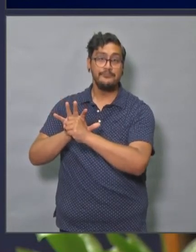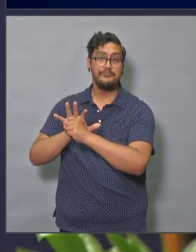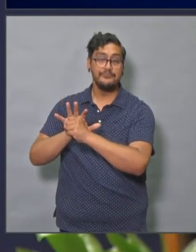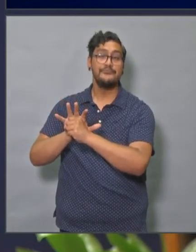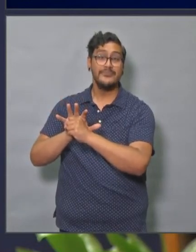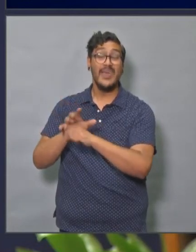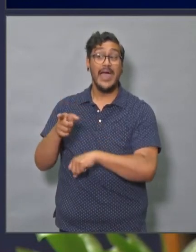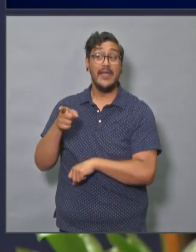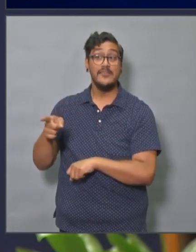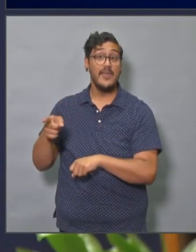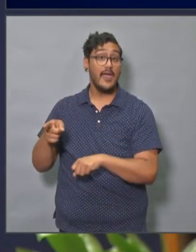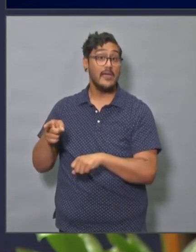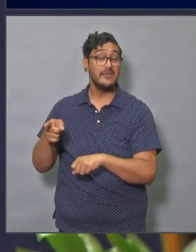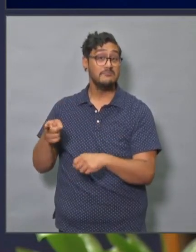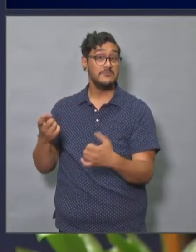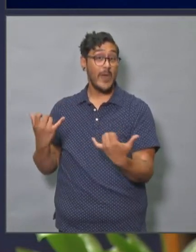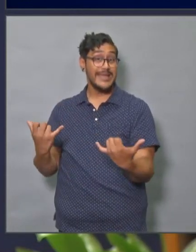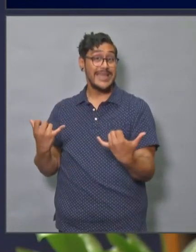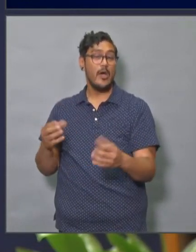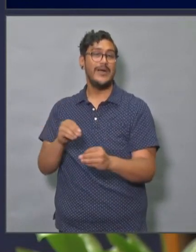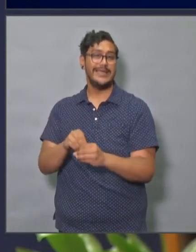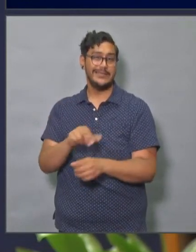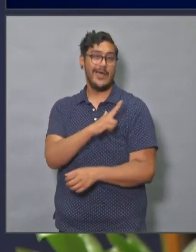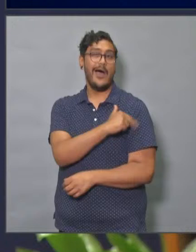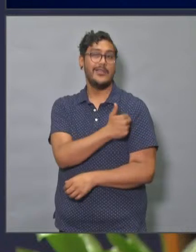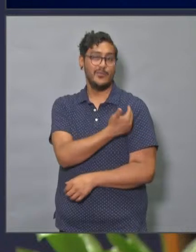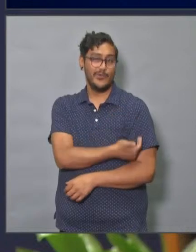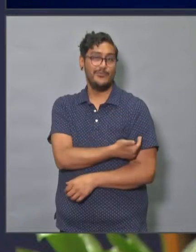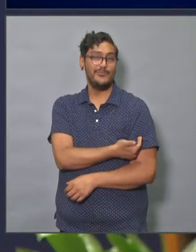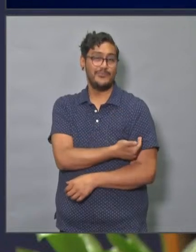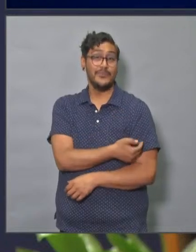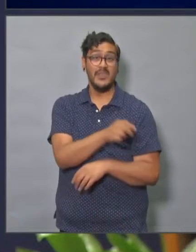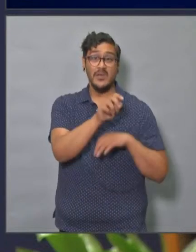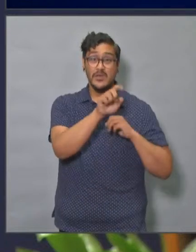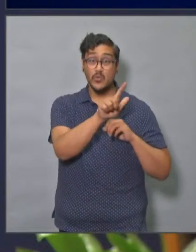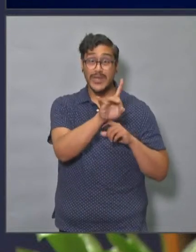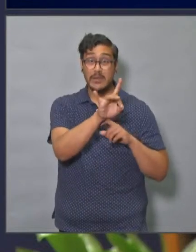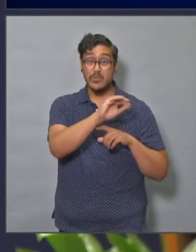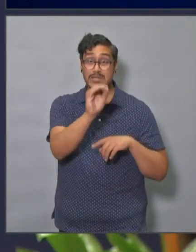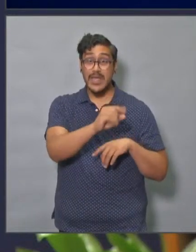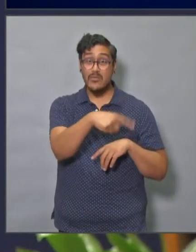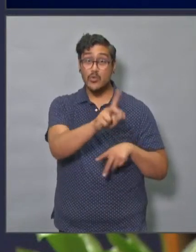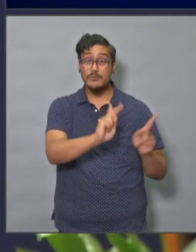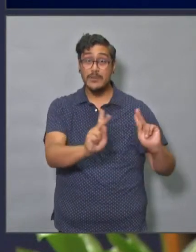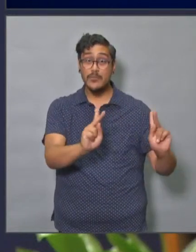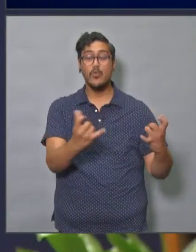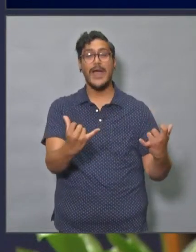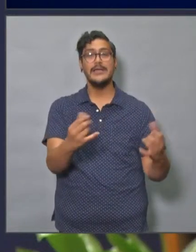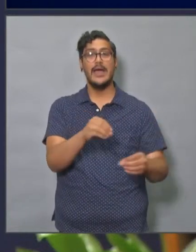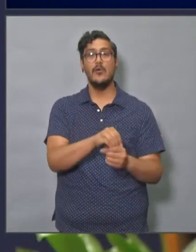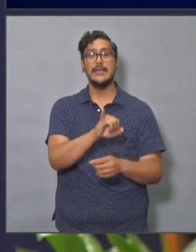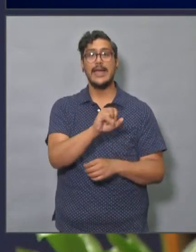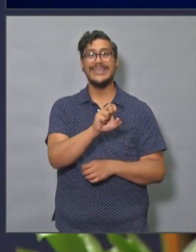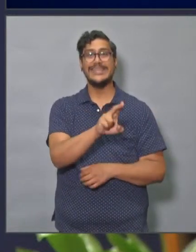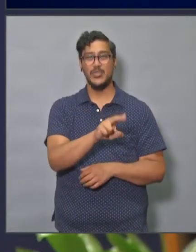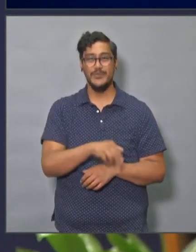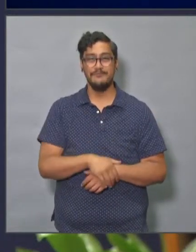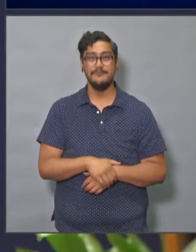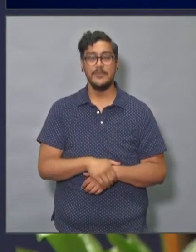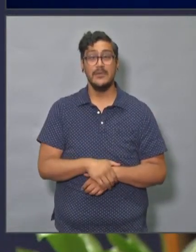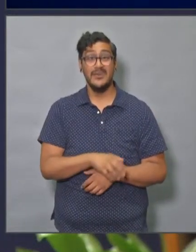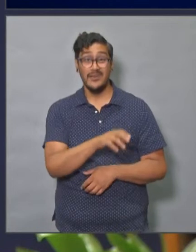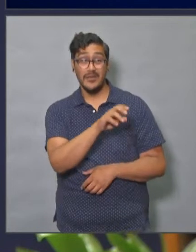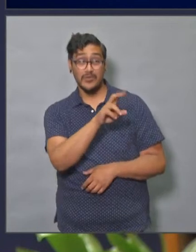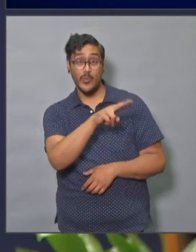que están hospitalizados. El 28% de estas personas están en la unidad de cuidados intensivos y